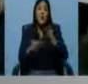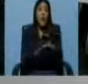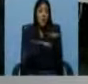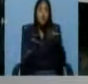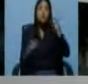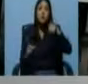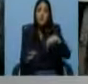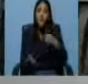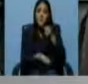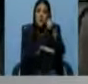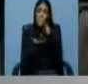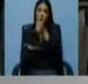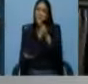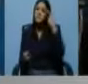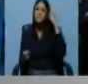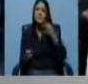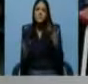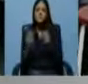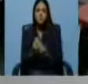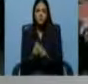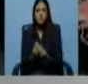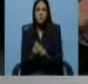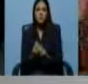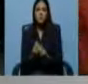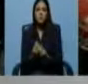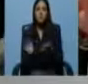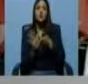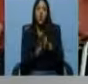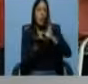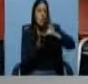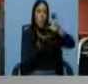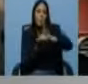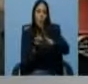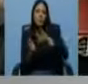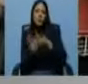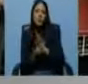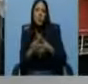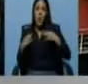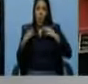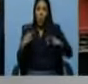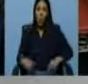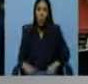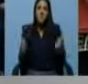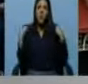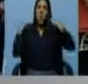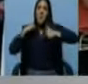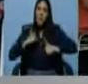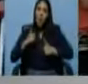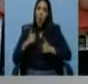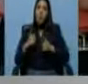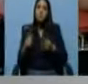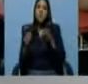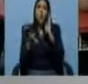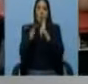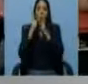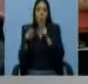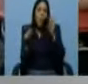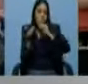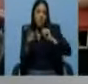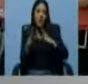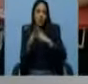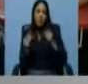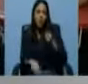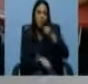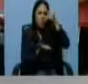tiene que ver con el el suministro de uniformes de útiles escolares bueno la dotación que